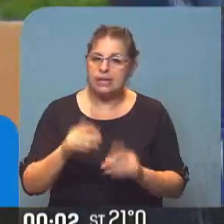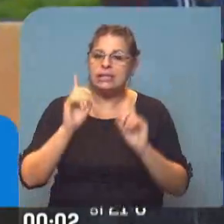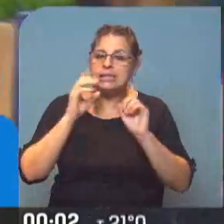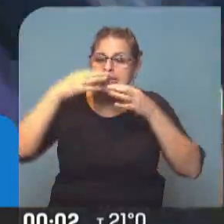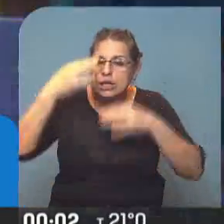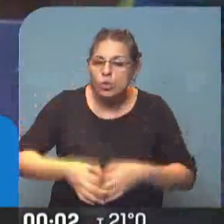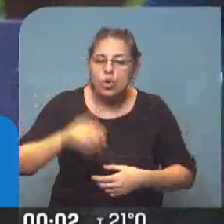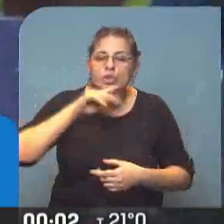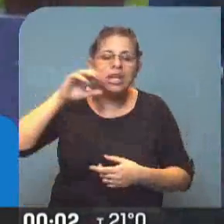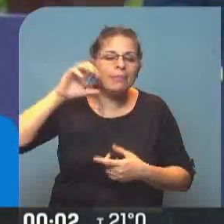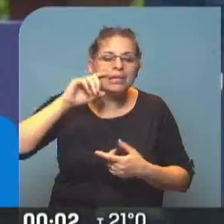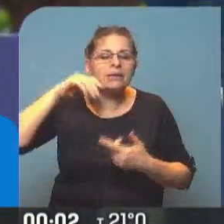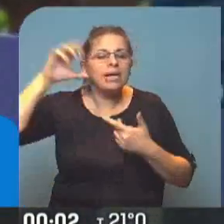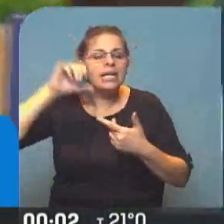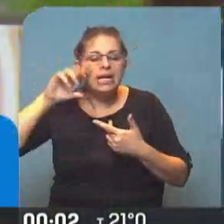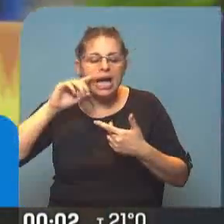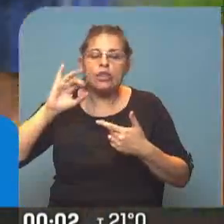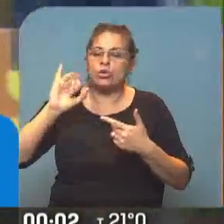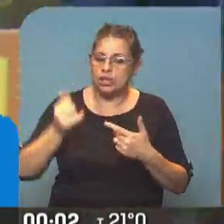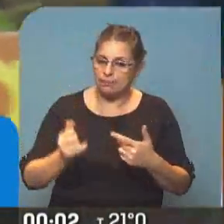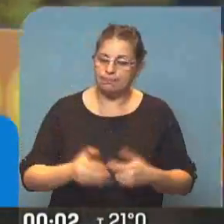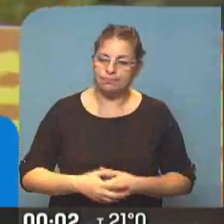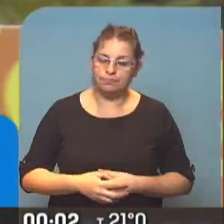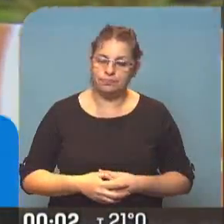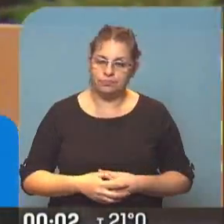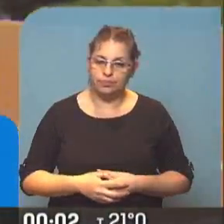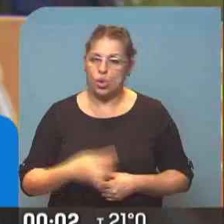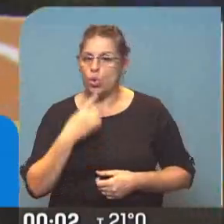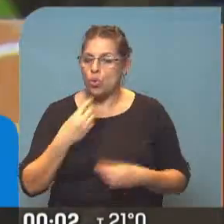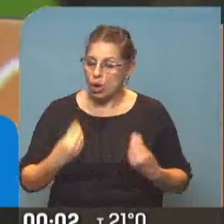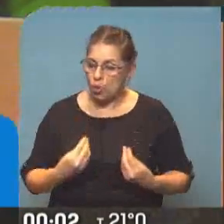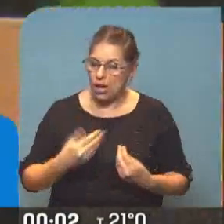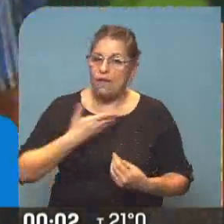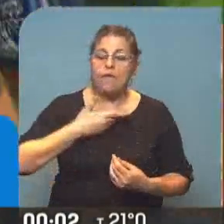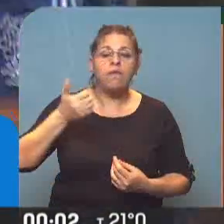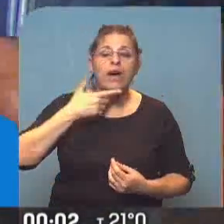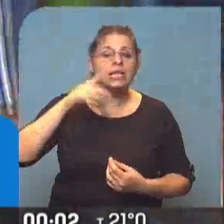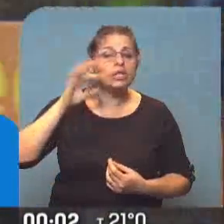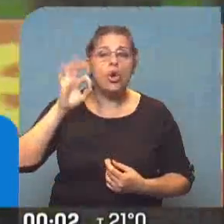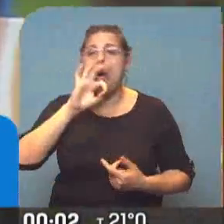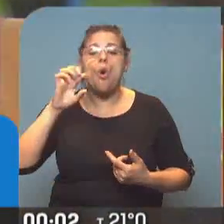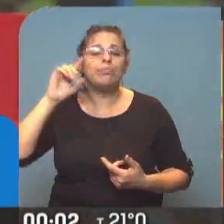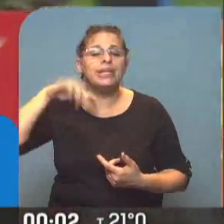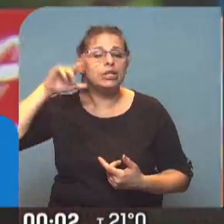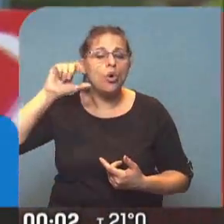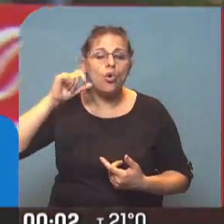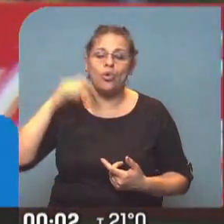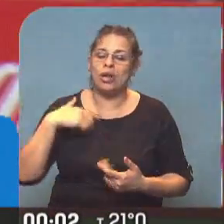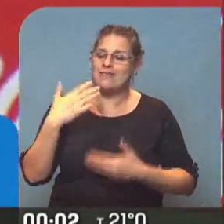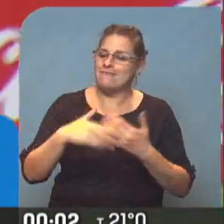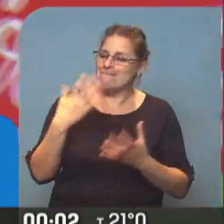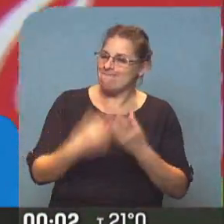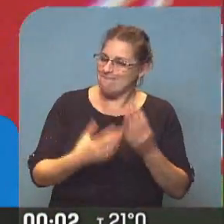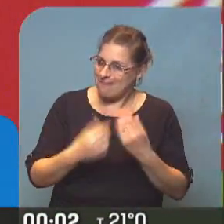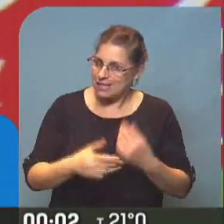y Gabriel Mercado en sus lugares. La duda será, ¿Facio o Pinola? Pinola está en un bajo nivel en el fútbol